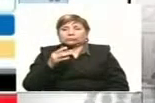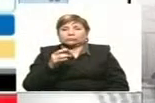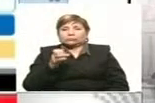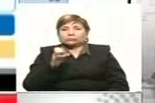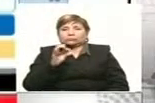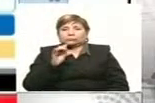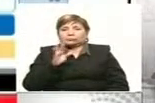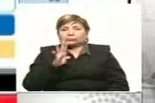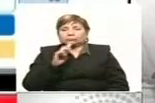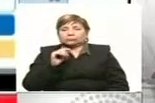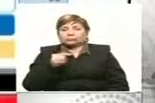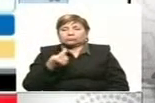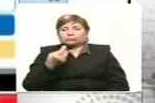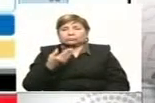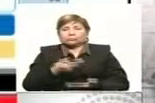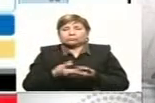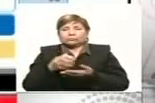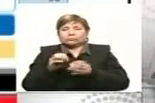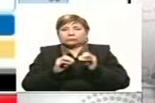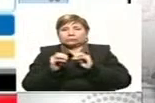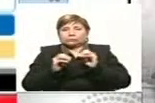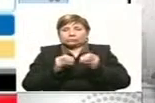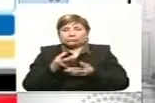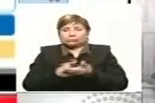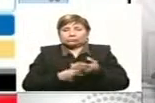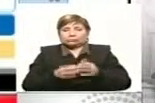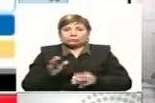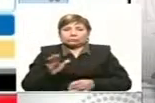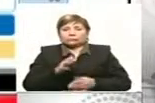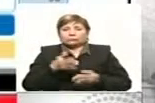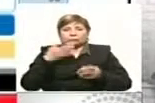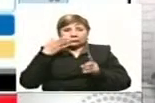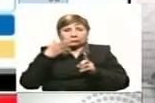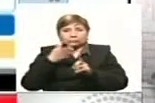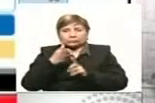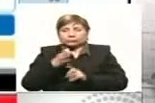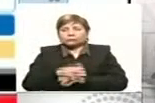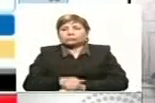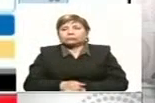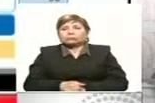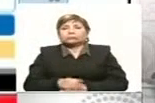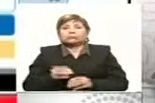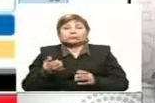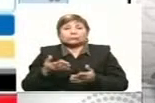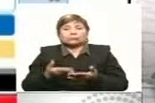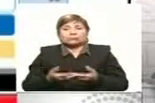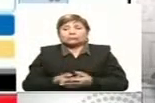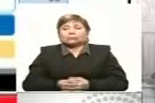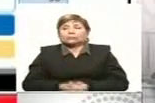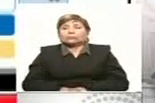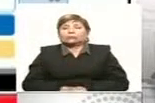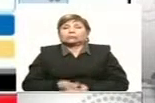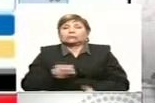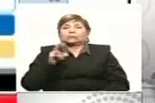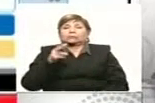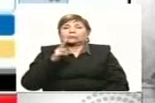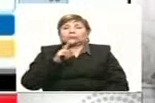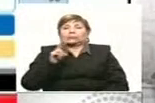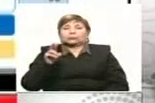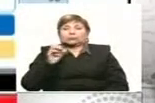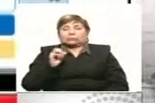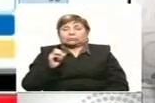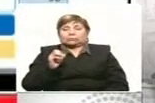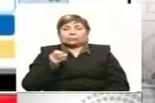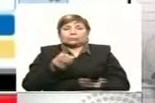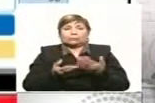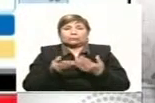5.684 millones, que fue lo que se ejecutó para enfrentar la pandemia el año 2020, con